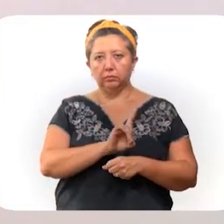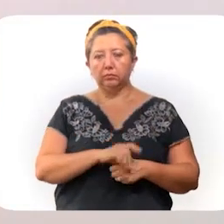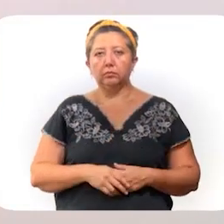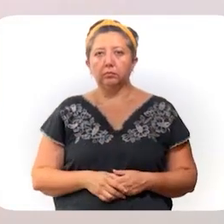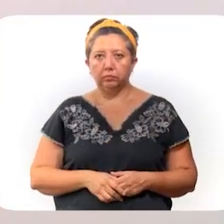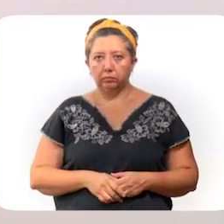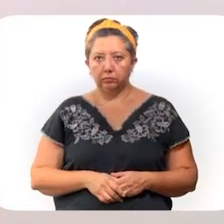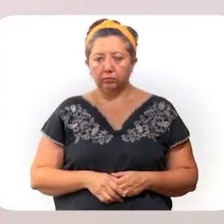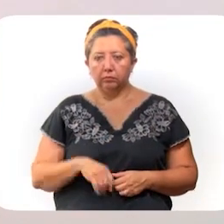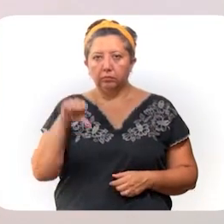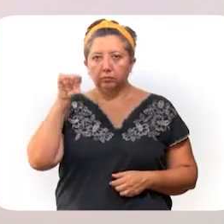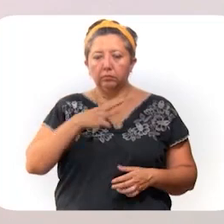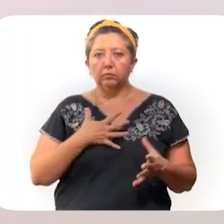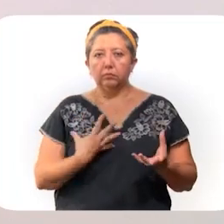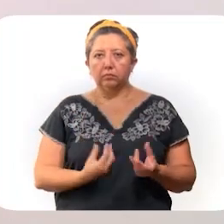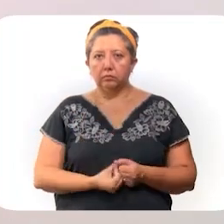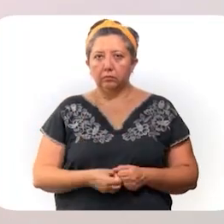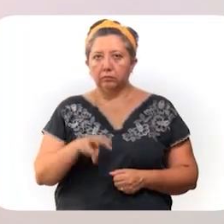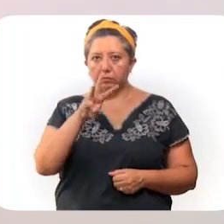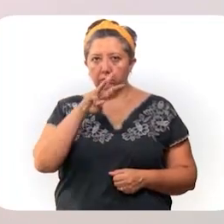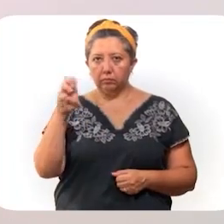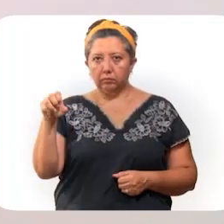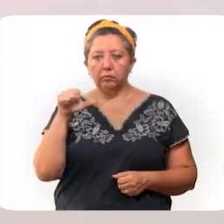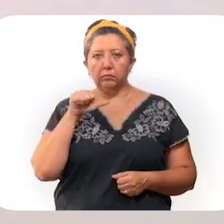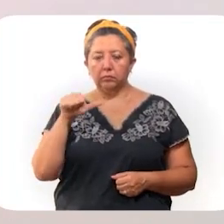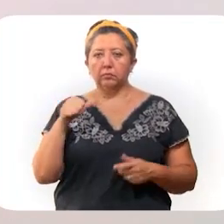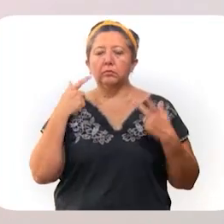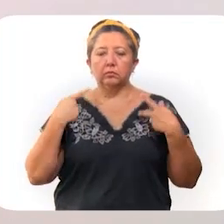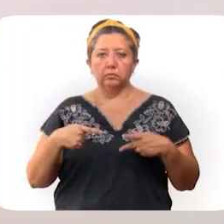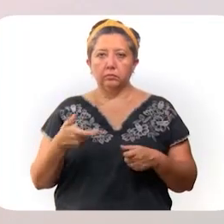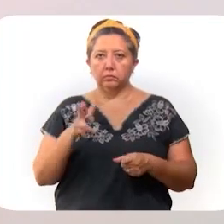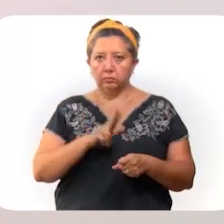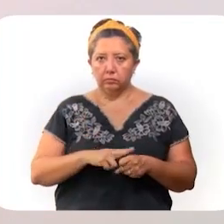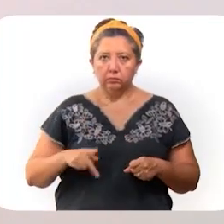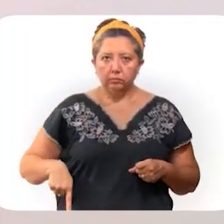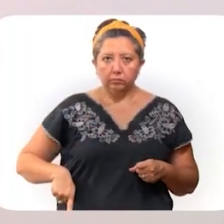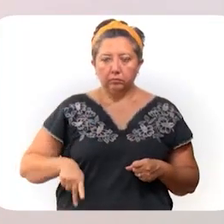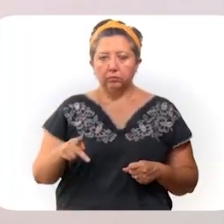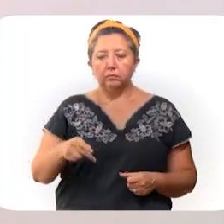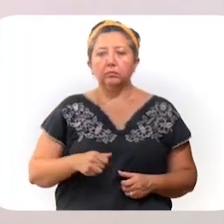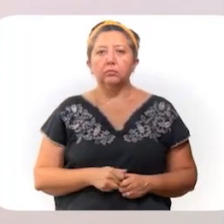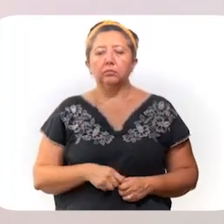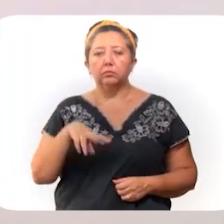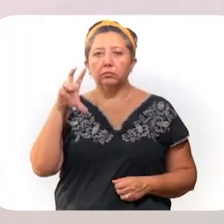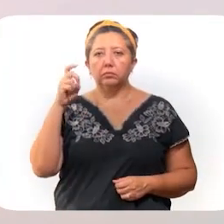ingresos diarios. El día de hoy tenemos 316 pacientes en hospitales públicos.